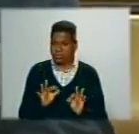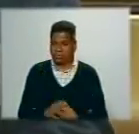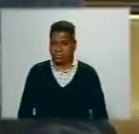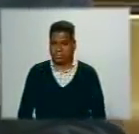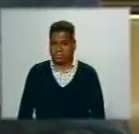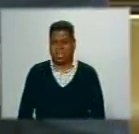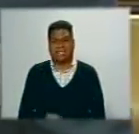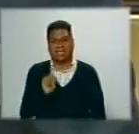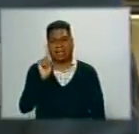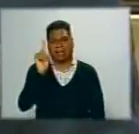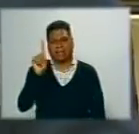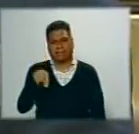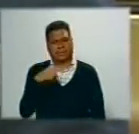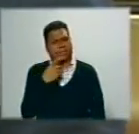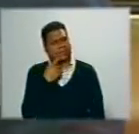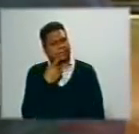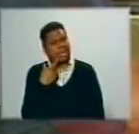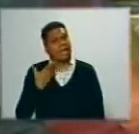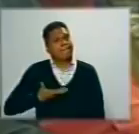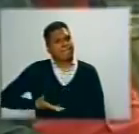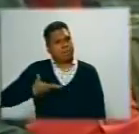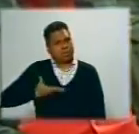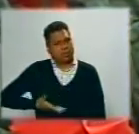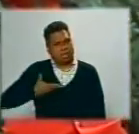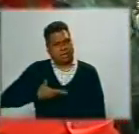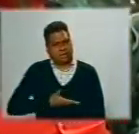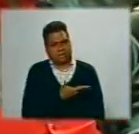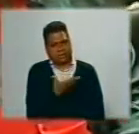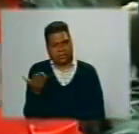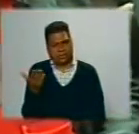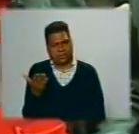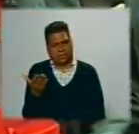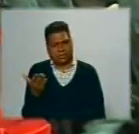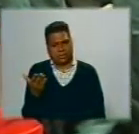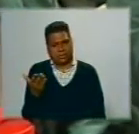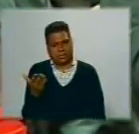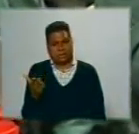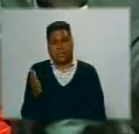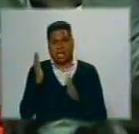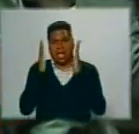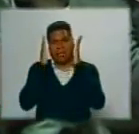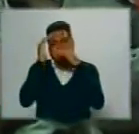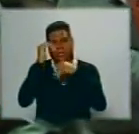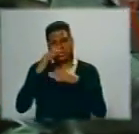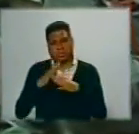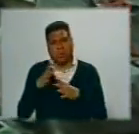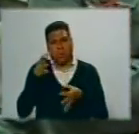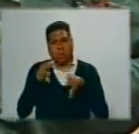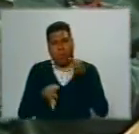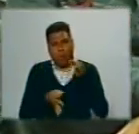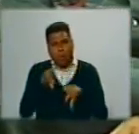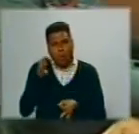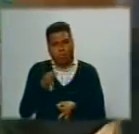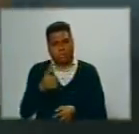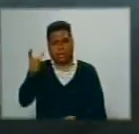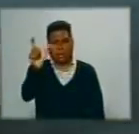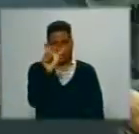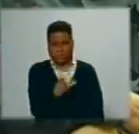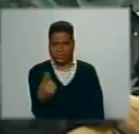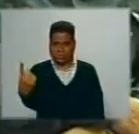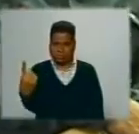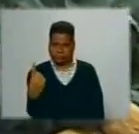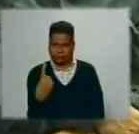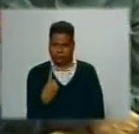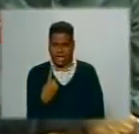También es importante la atención justa al usuario, al consumidor, que